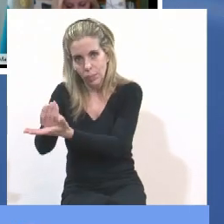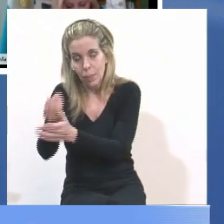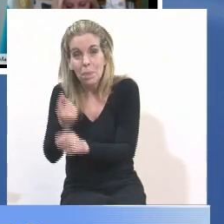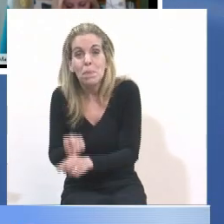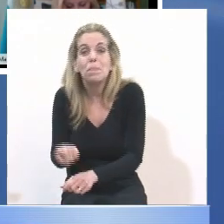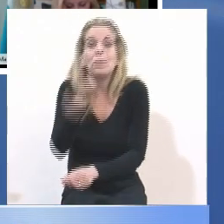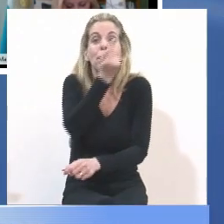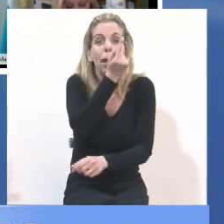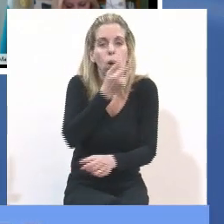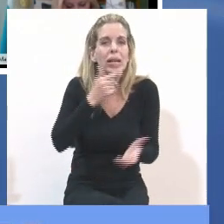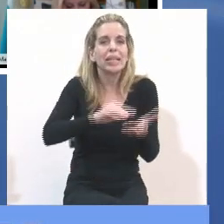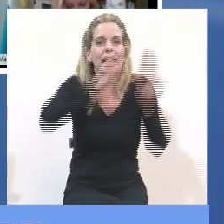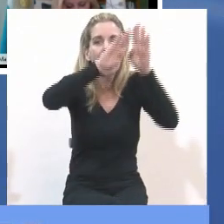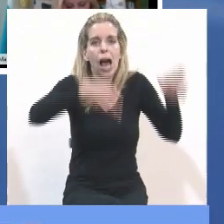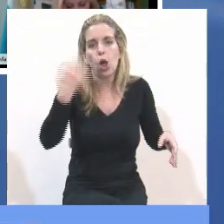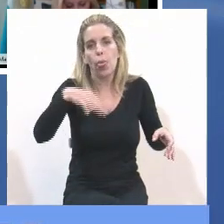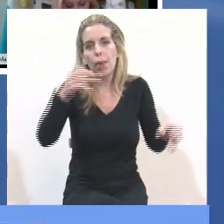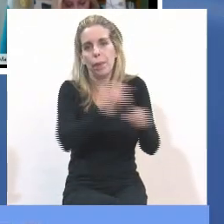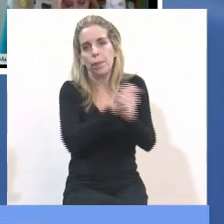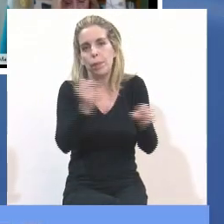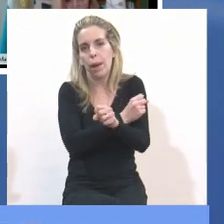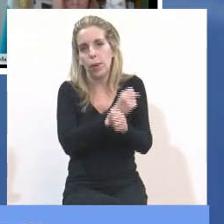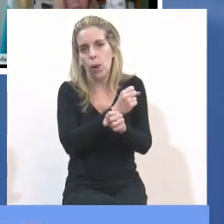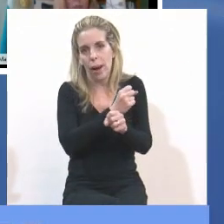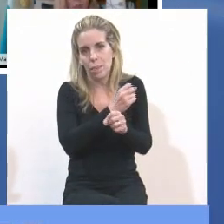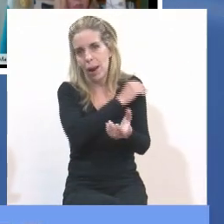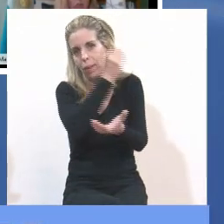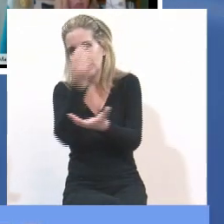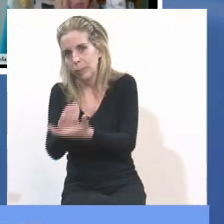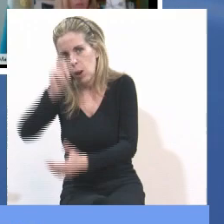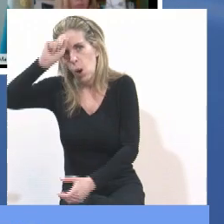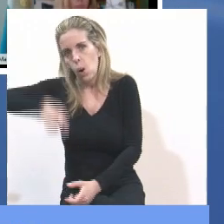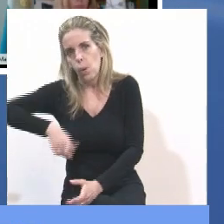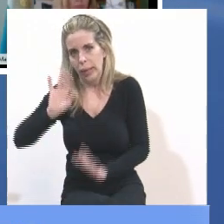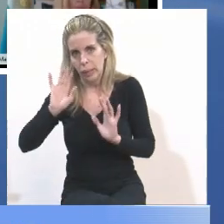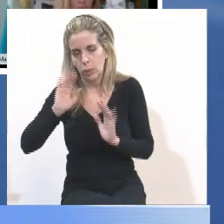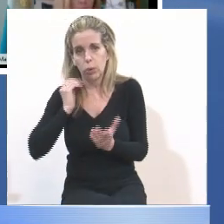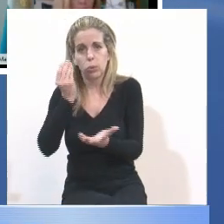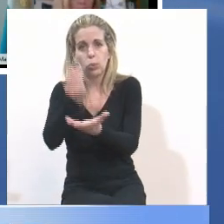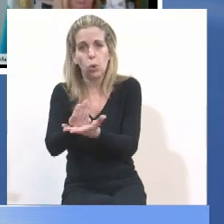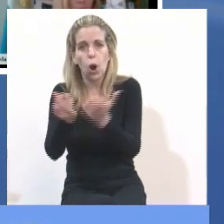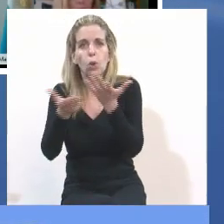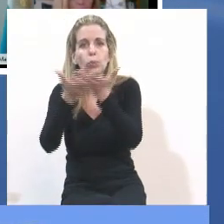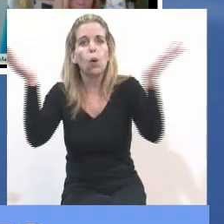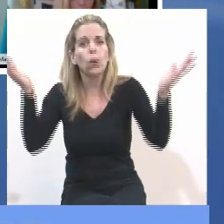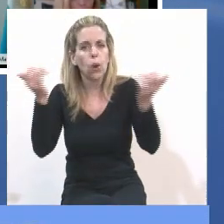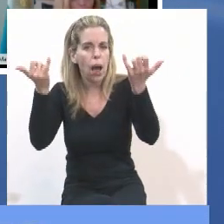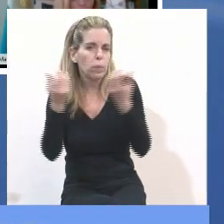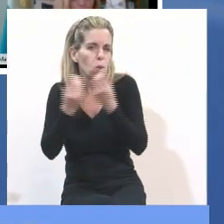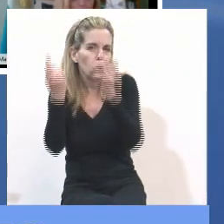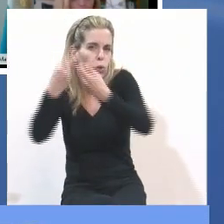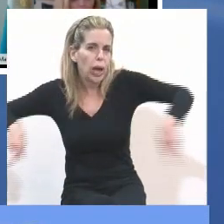porque evidentemente una función pública que tiene innumerables privilegios, pero que sobre todo